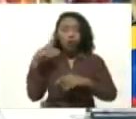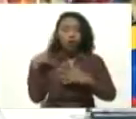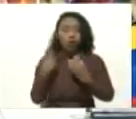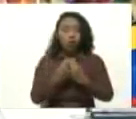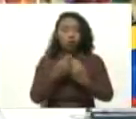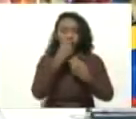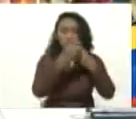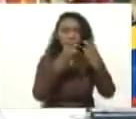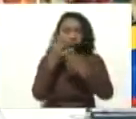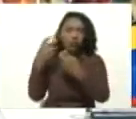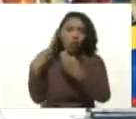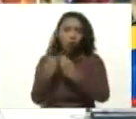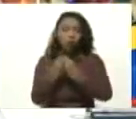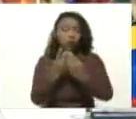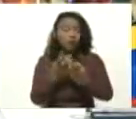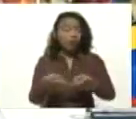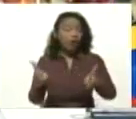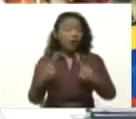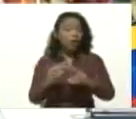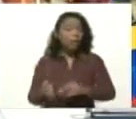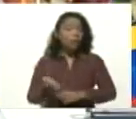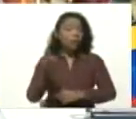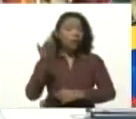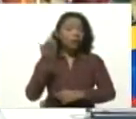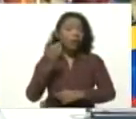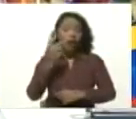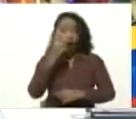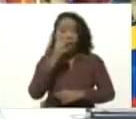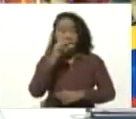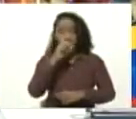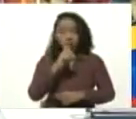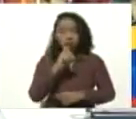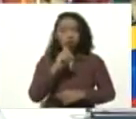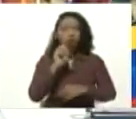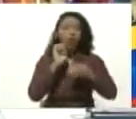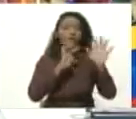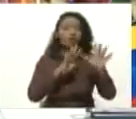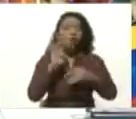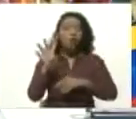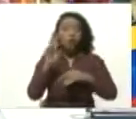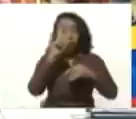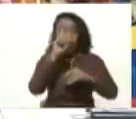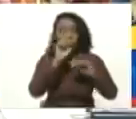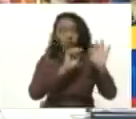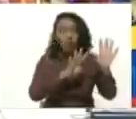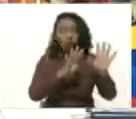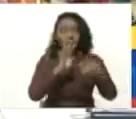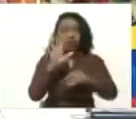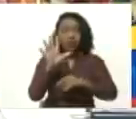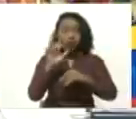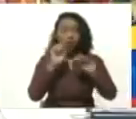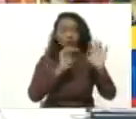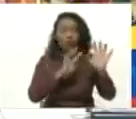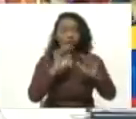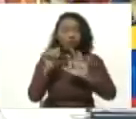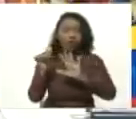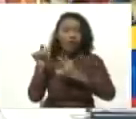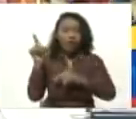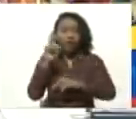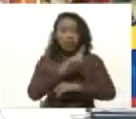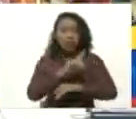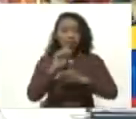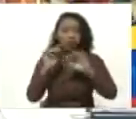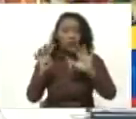junto a muchos compañeros valiosos. Año 94, 95, 96. El 19 de abril del